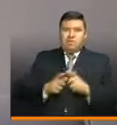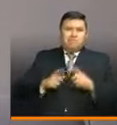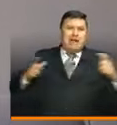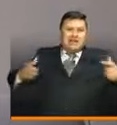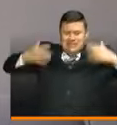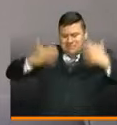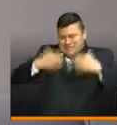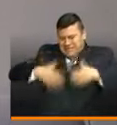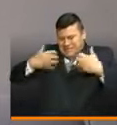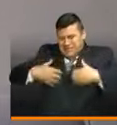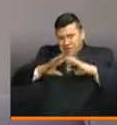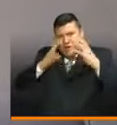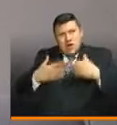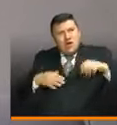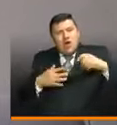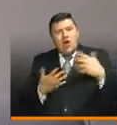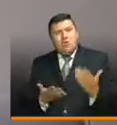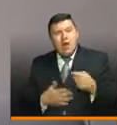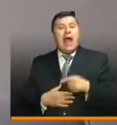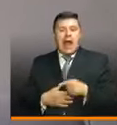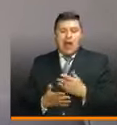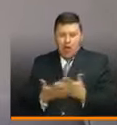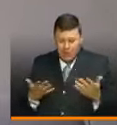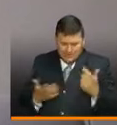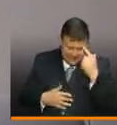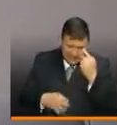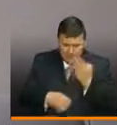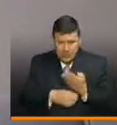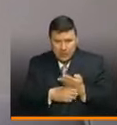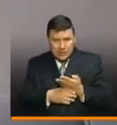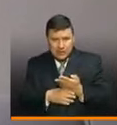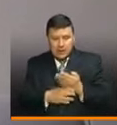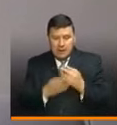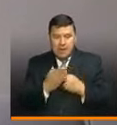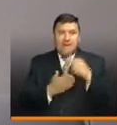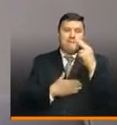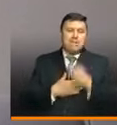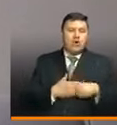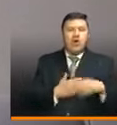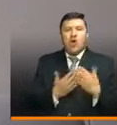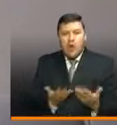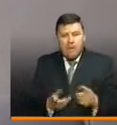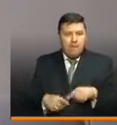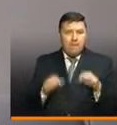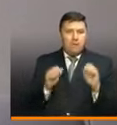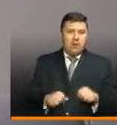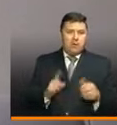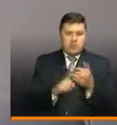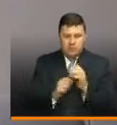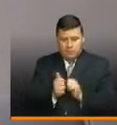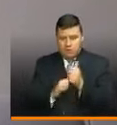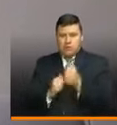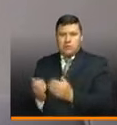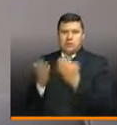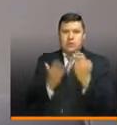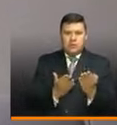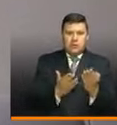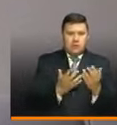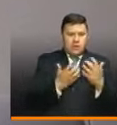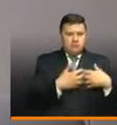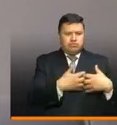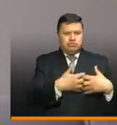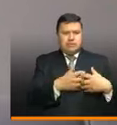escala. Entonces, una de las cosas que estamos planteando dentro del proyecto es poderlo pasar a un medio de